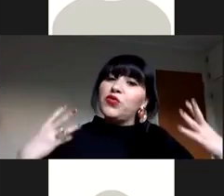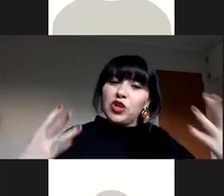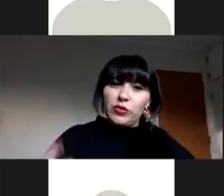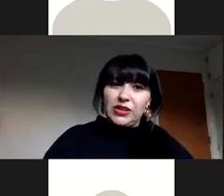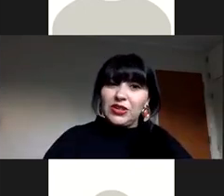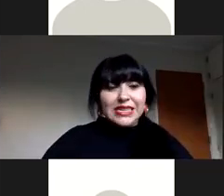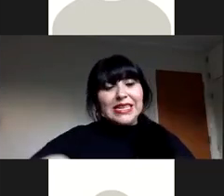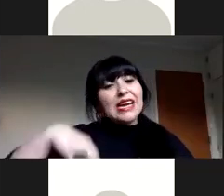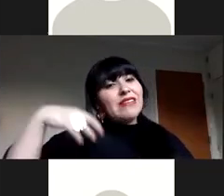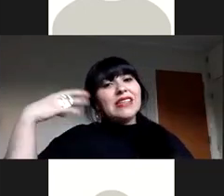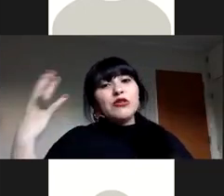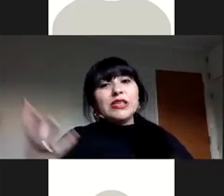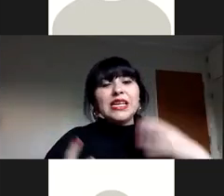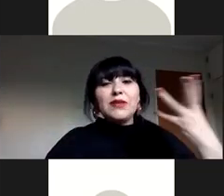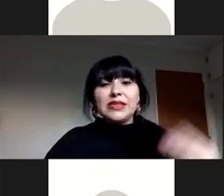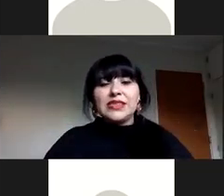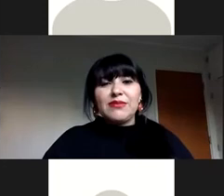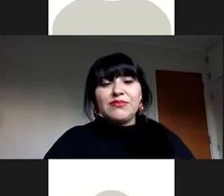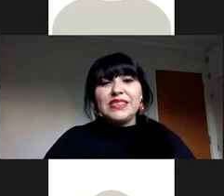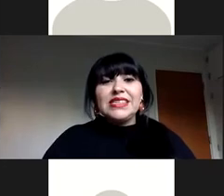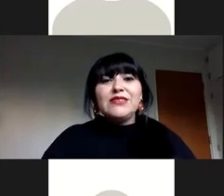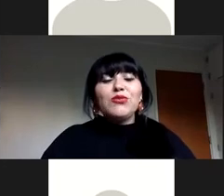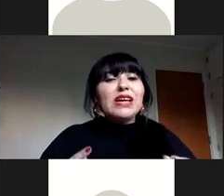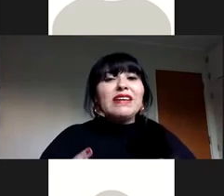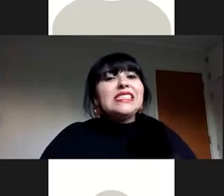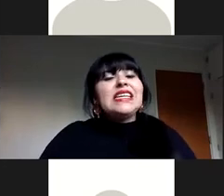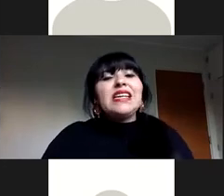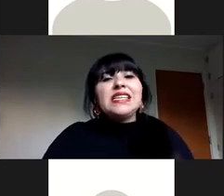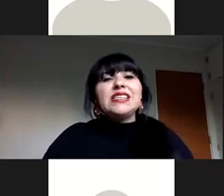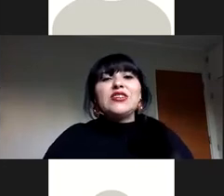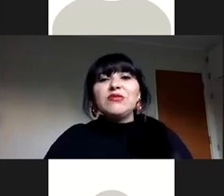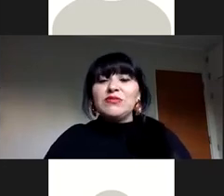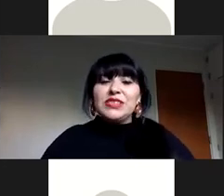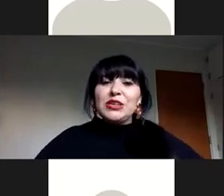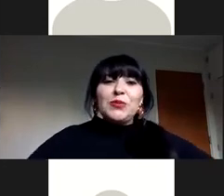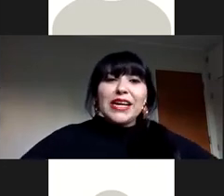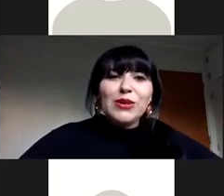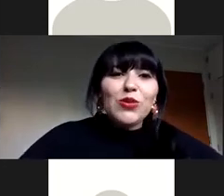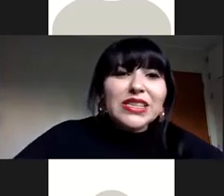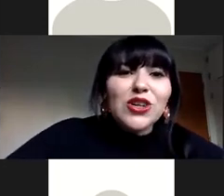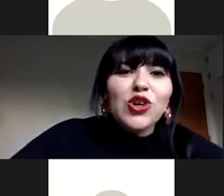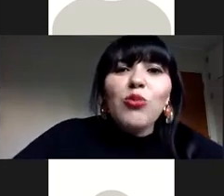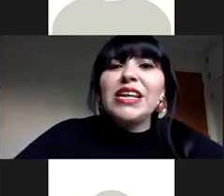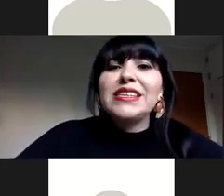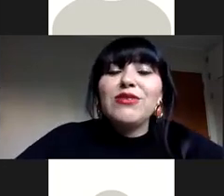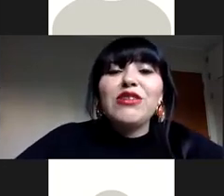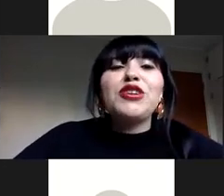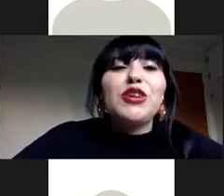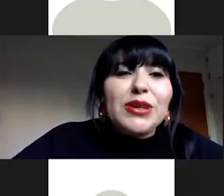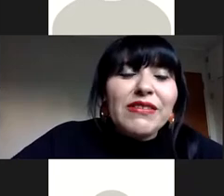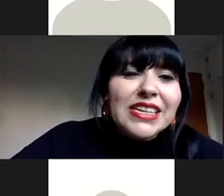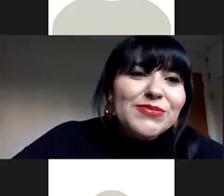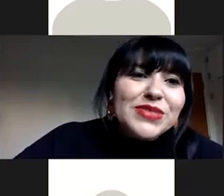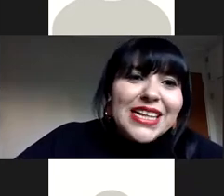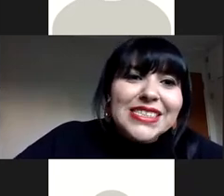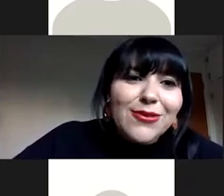nuevo fenómeno y les hablé de la oferta y la demanda. Voy a ver si estaban atentos para que me cuenten cómo era este nuevo fenómeno.